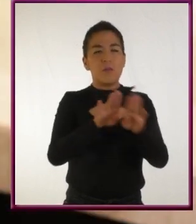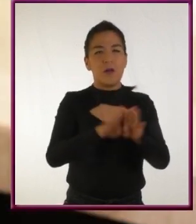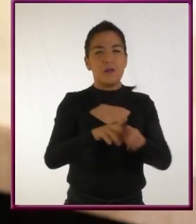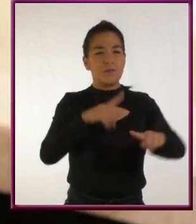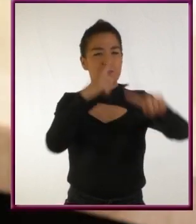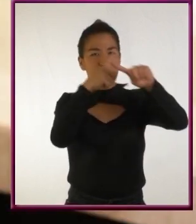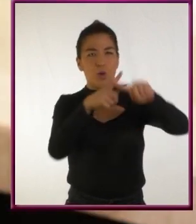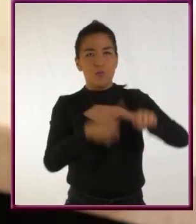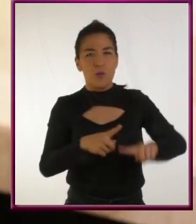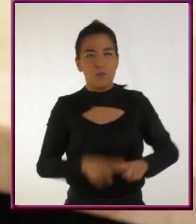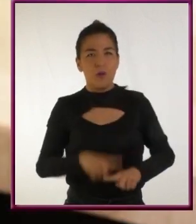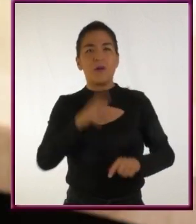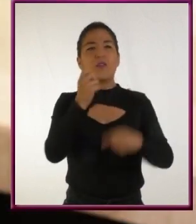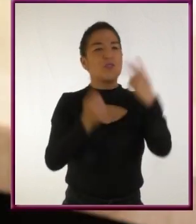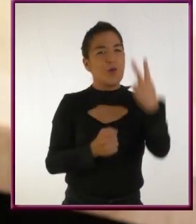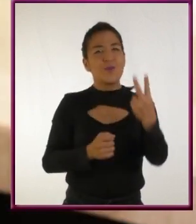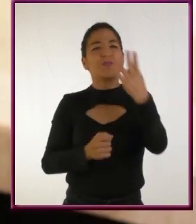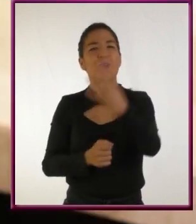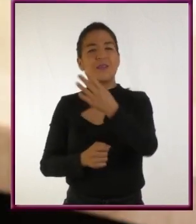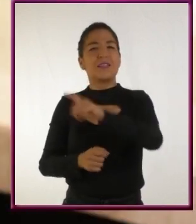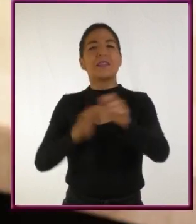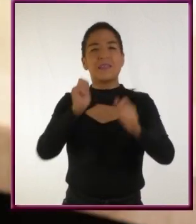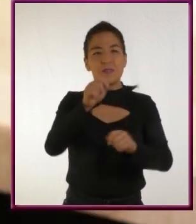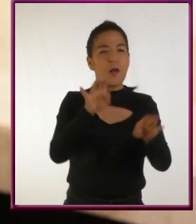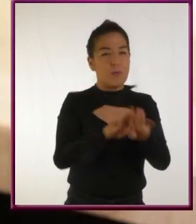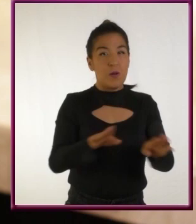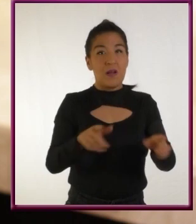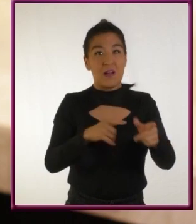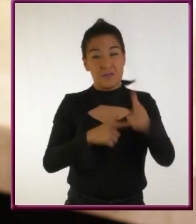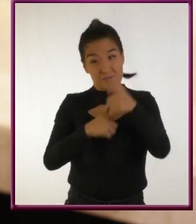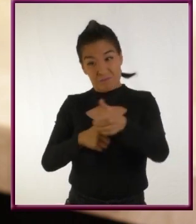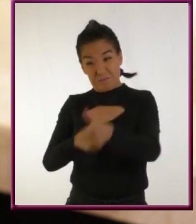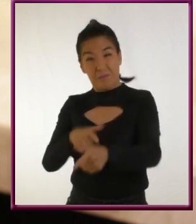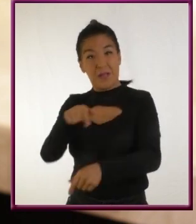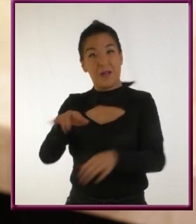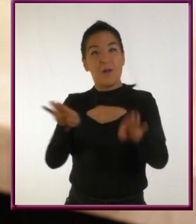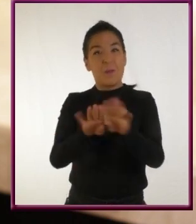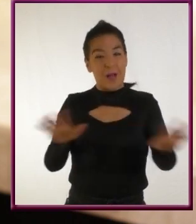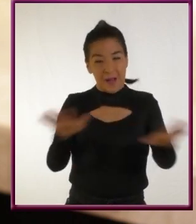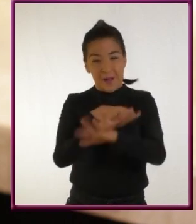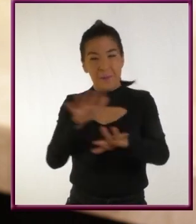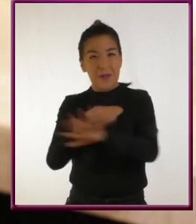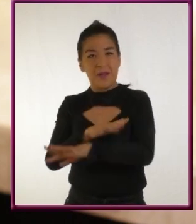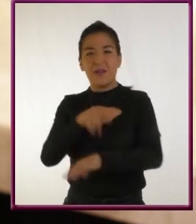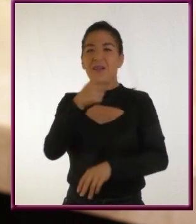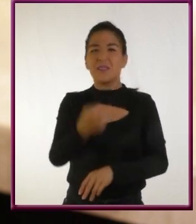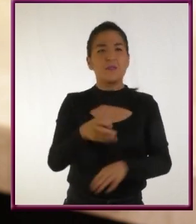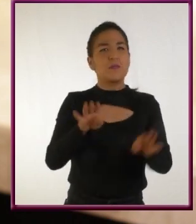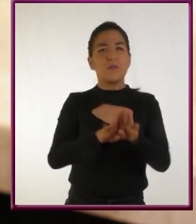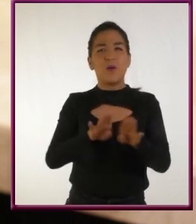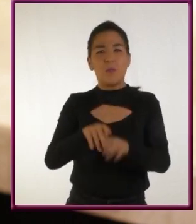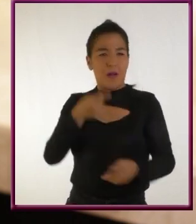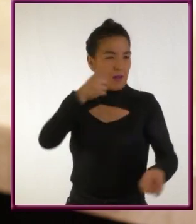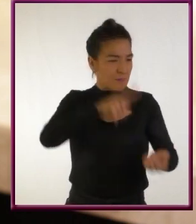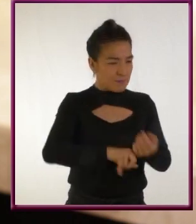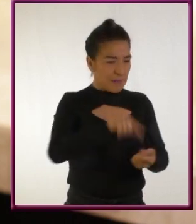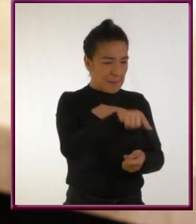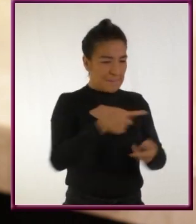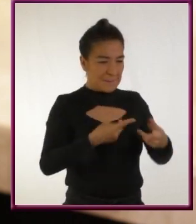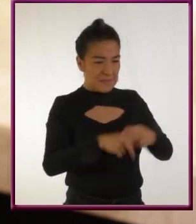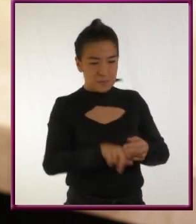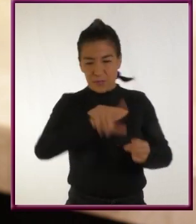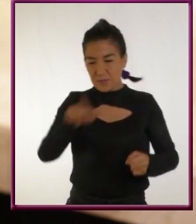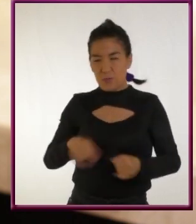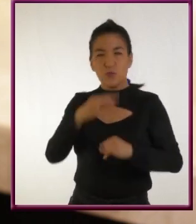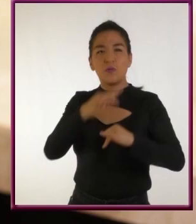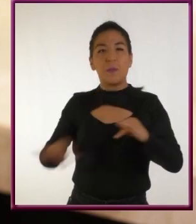puede hacer dos transformaciones de estas sucesivamente, dos transformaciones que uno pues, no distingue el estado inicial